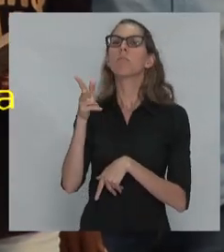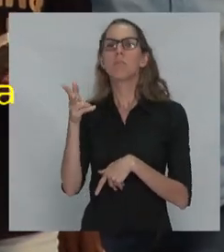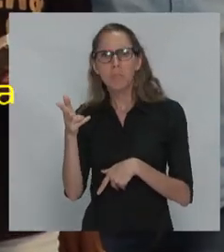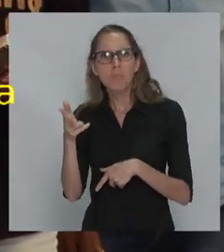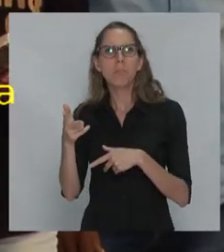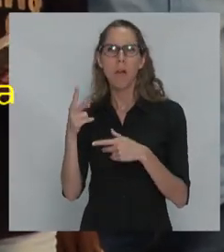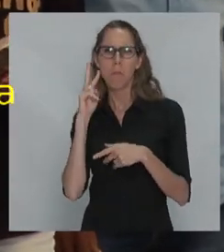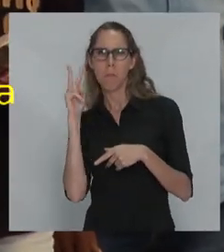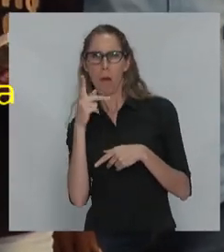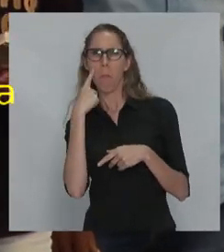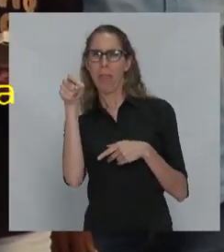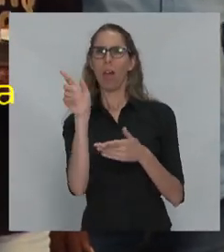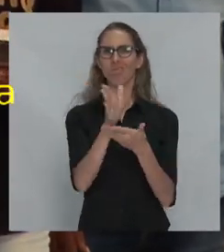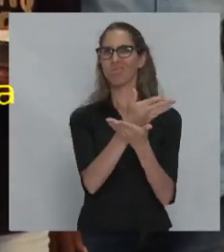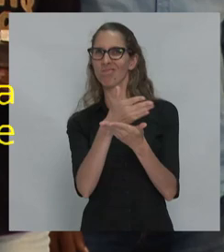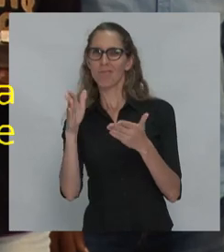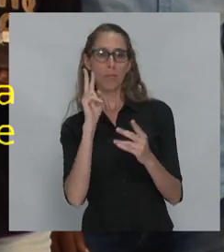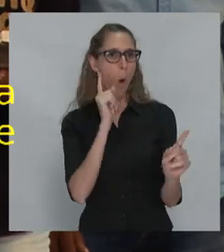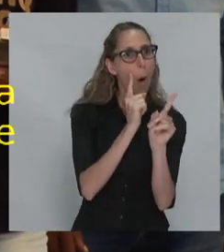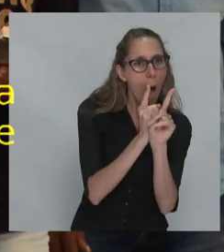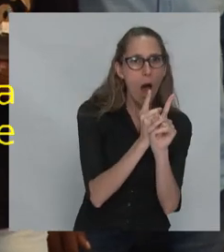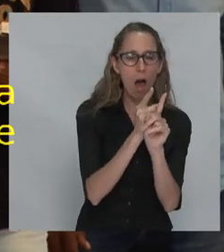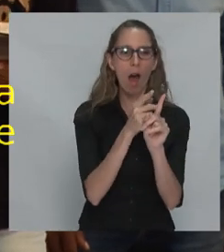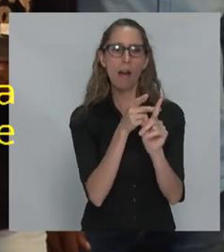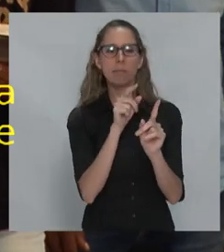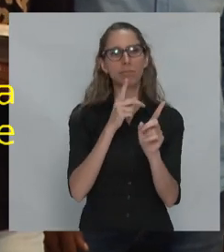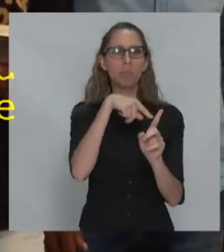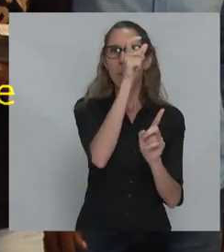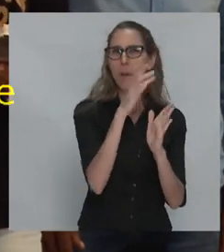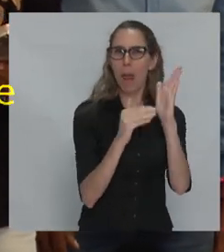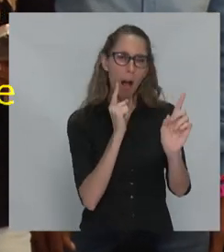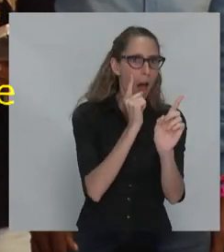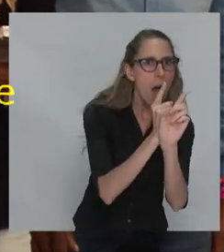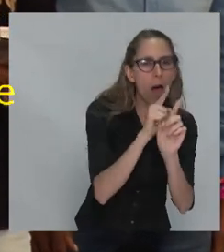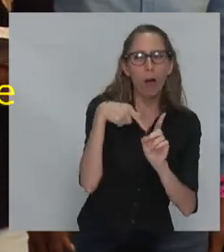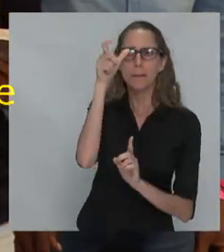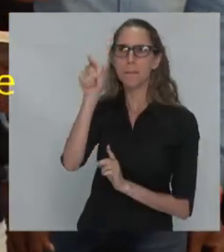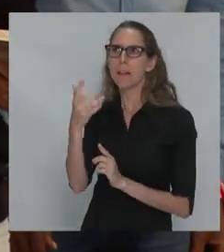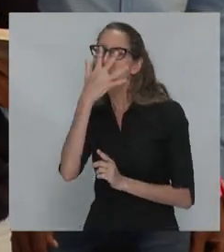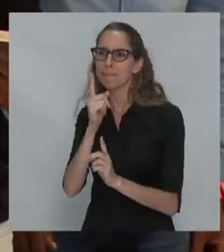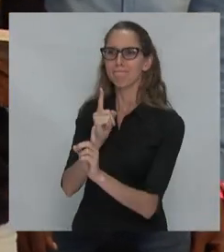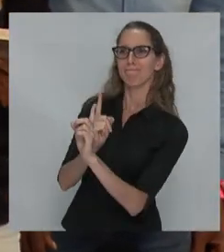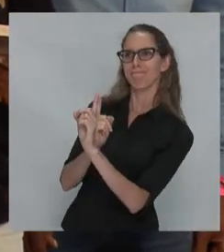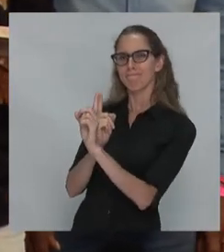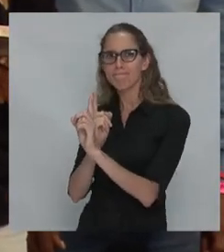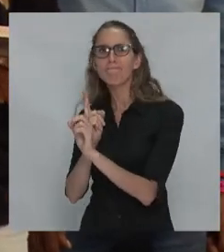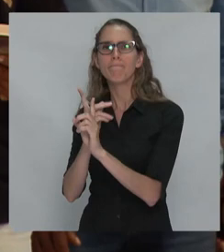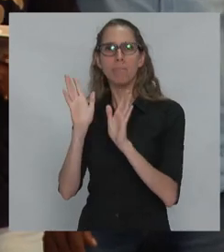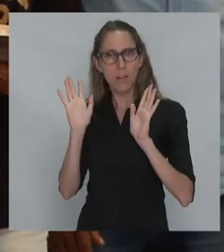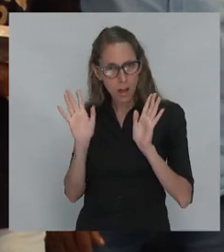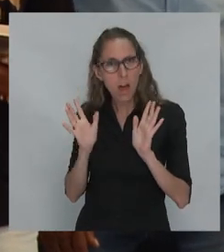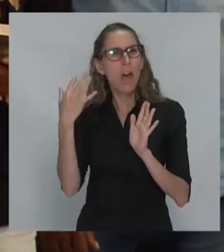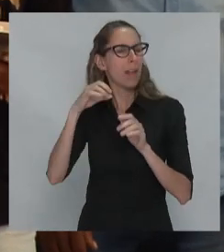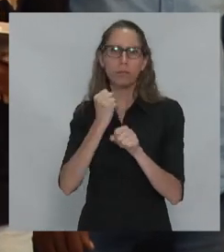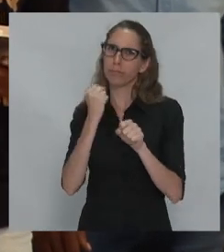poco menos cuidadoso para las mujeres negras que van a la maternidad, que se pueda hacer algo diferente